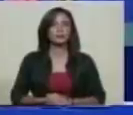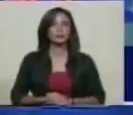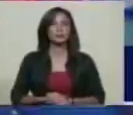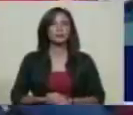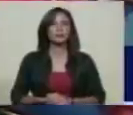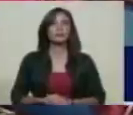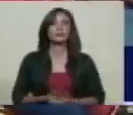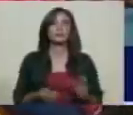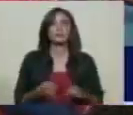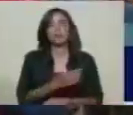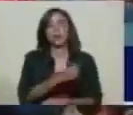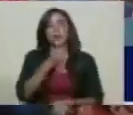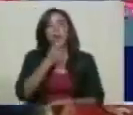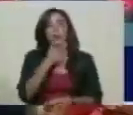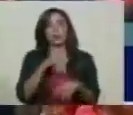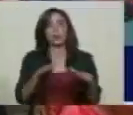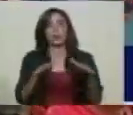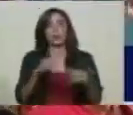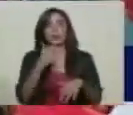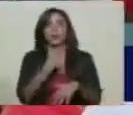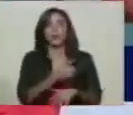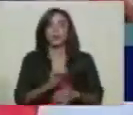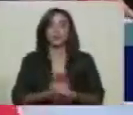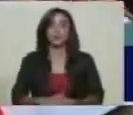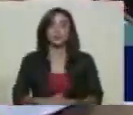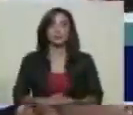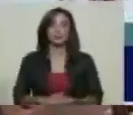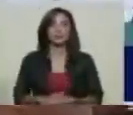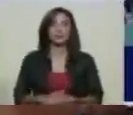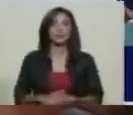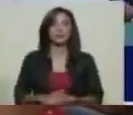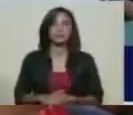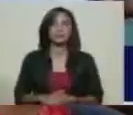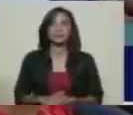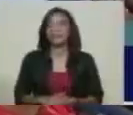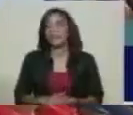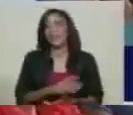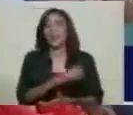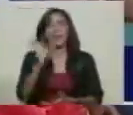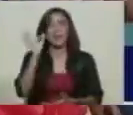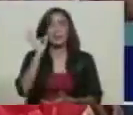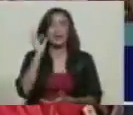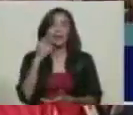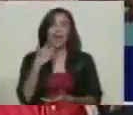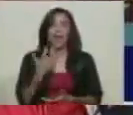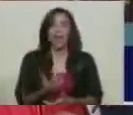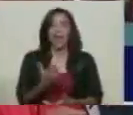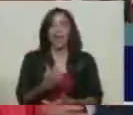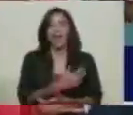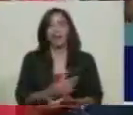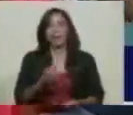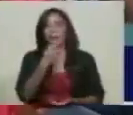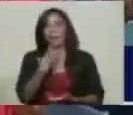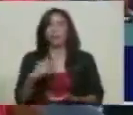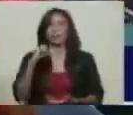Mira, Potro, mira cómo te halagan las mujeres.